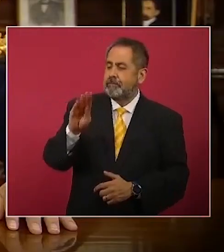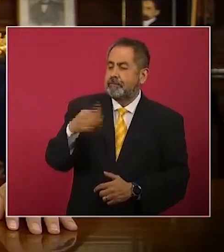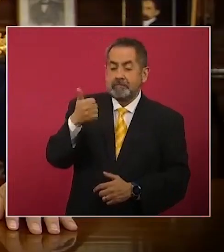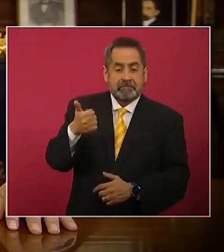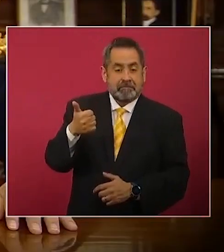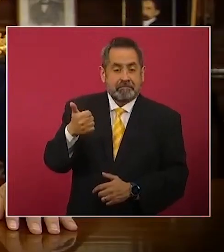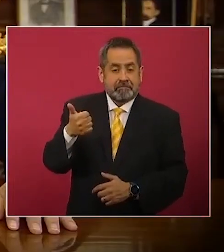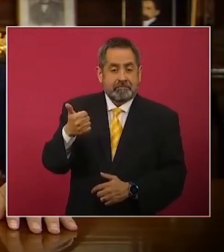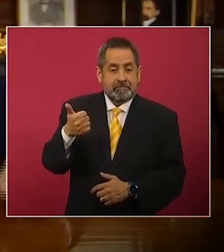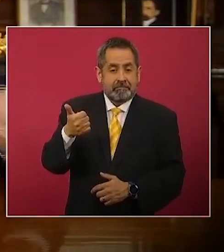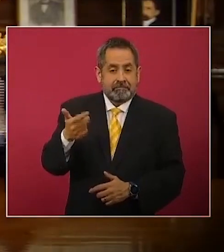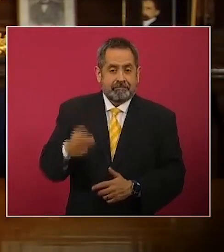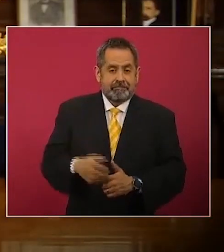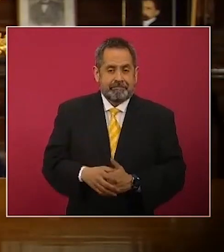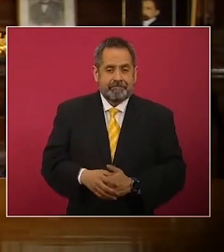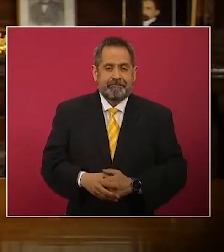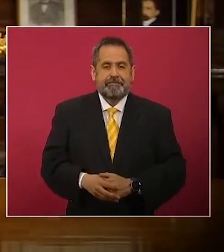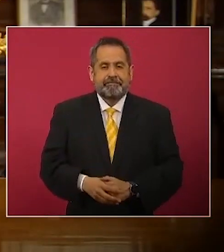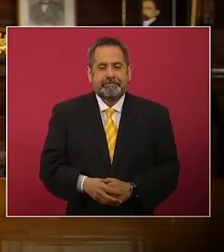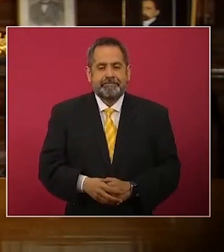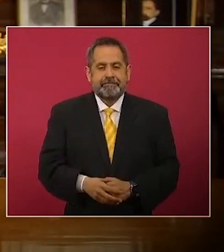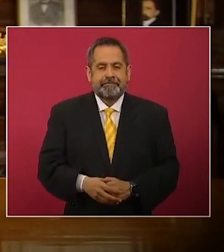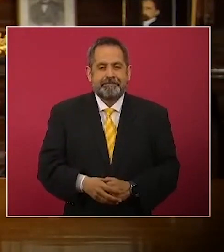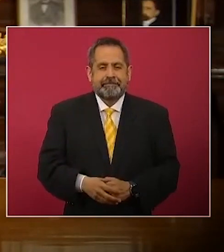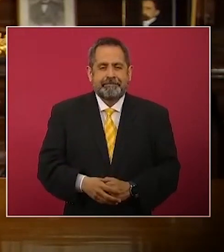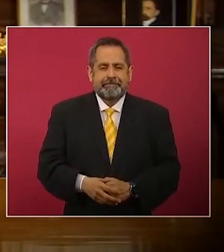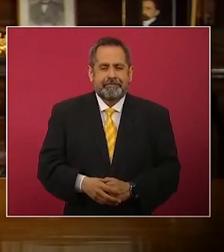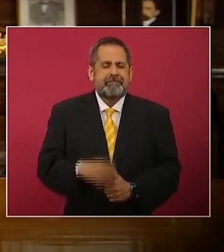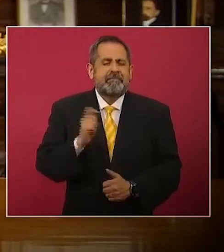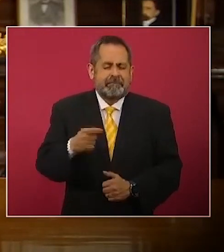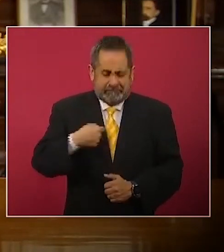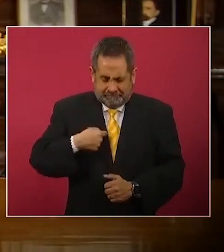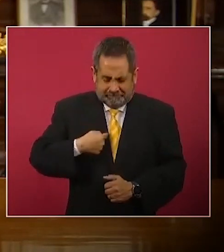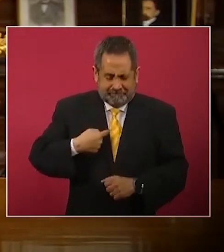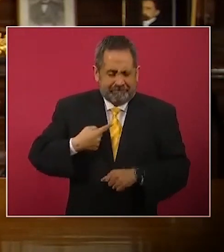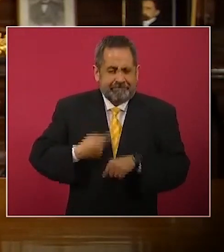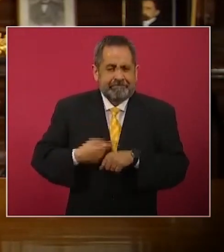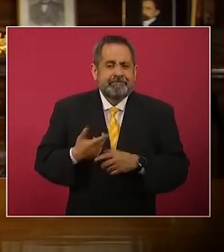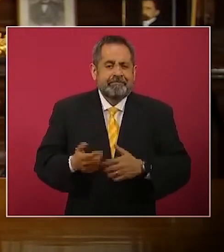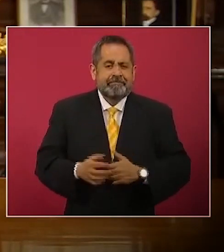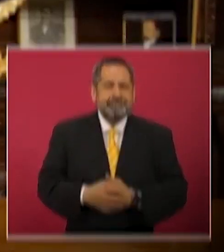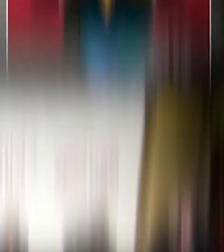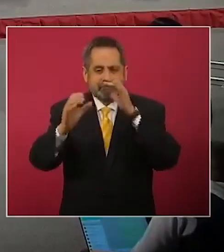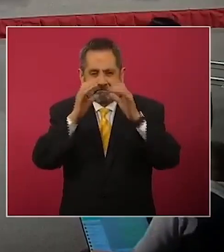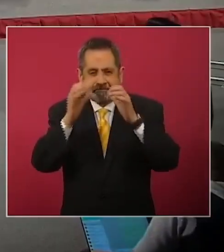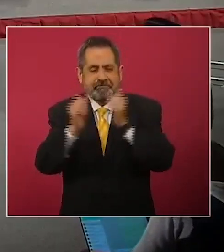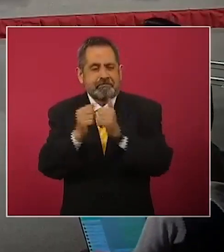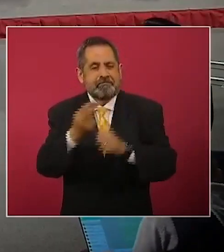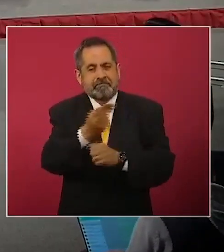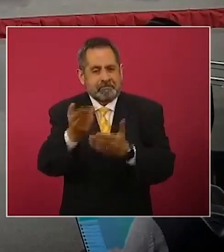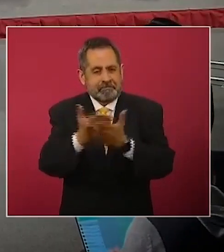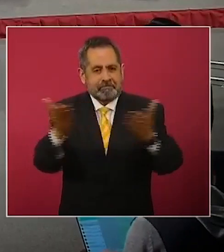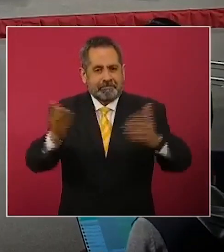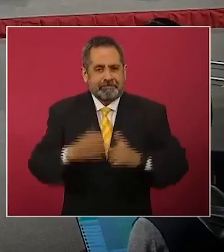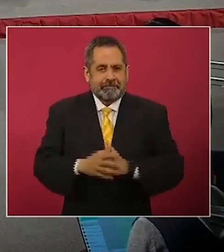recibo en su video de ayer, diciendo que se mostraba para que el pueblo no se espantara. Estoy